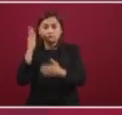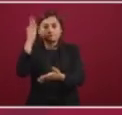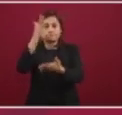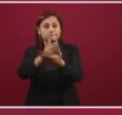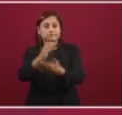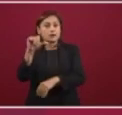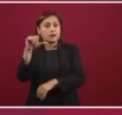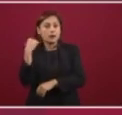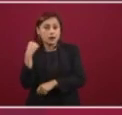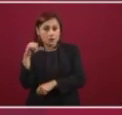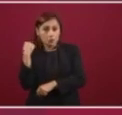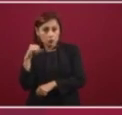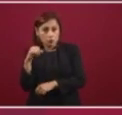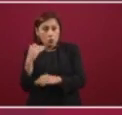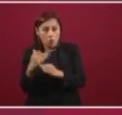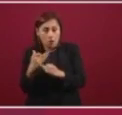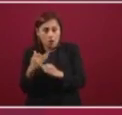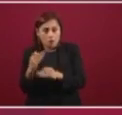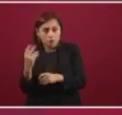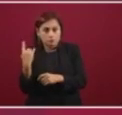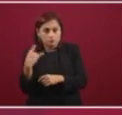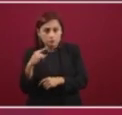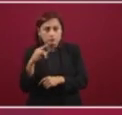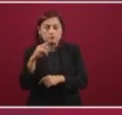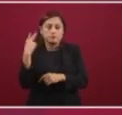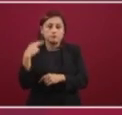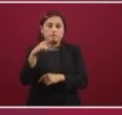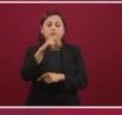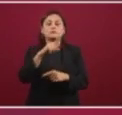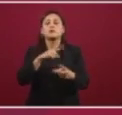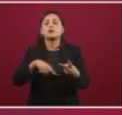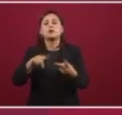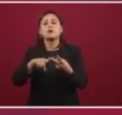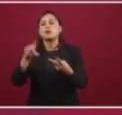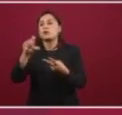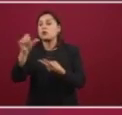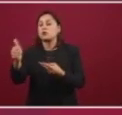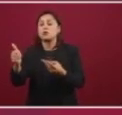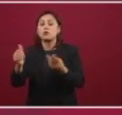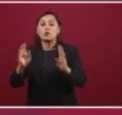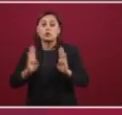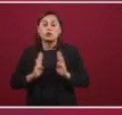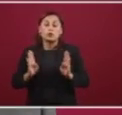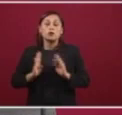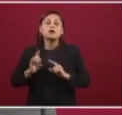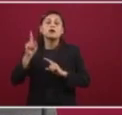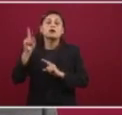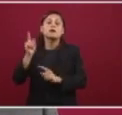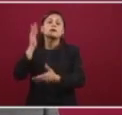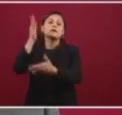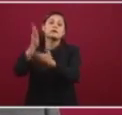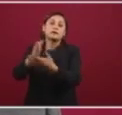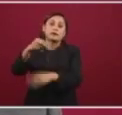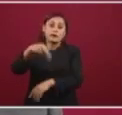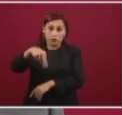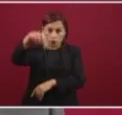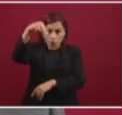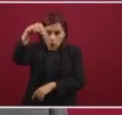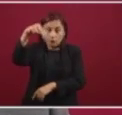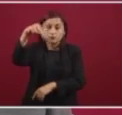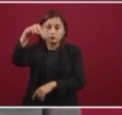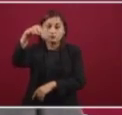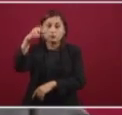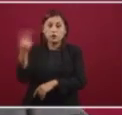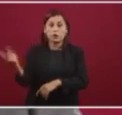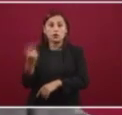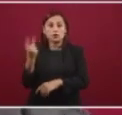va, el secretario de la Defensa, al norte, van a visitar zonas militares, zonas navales,